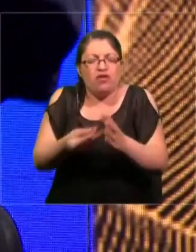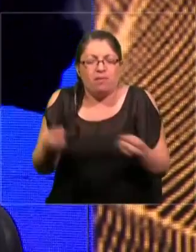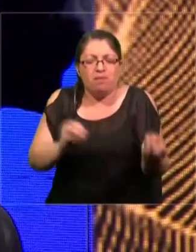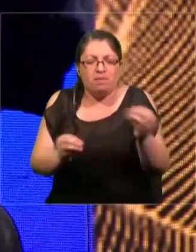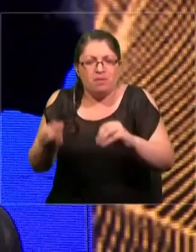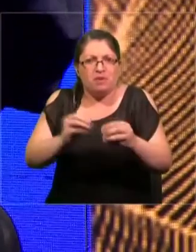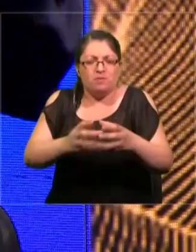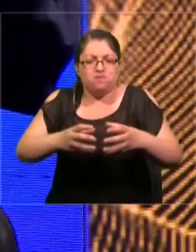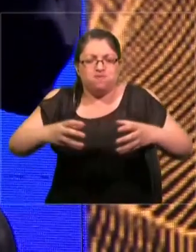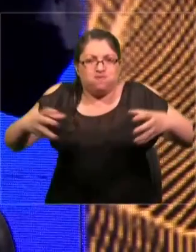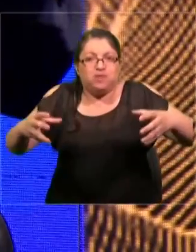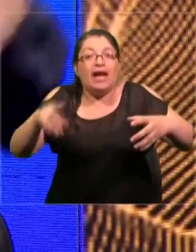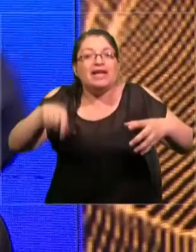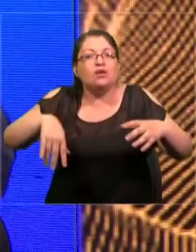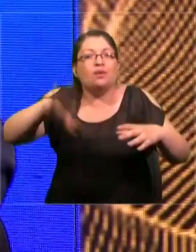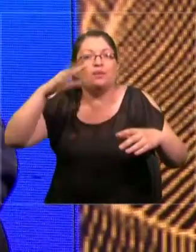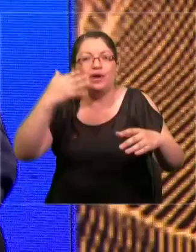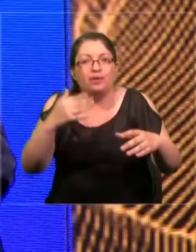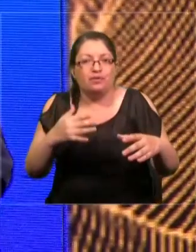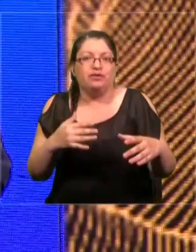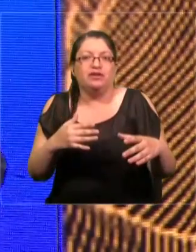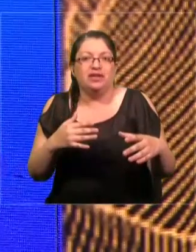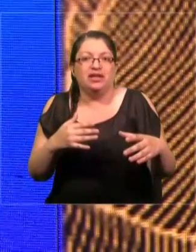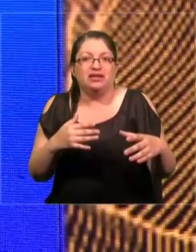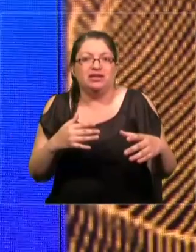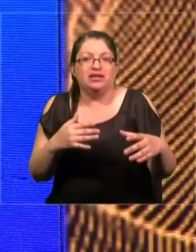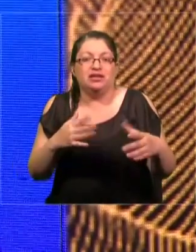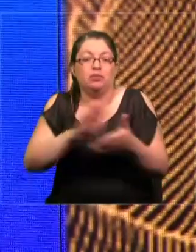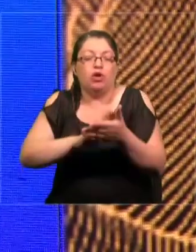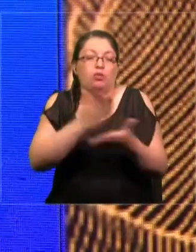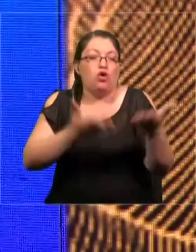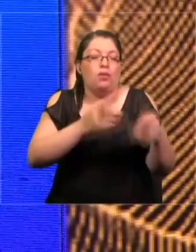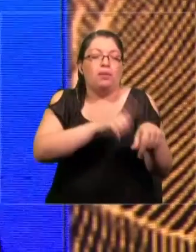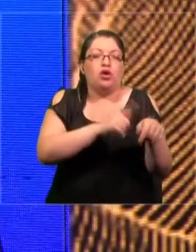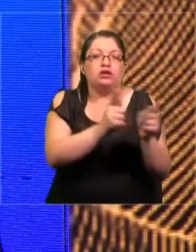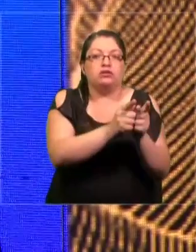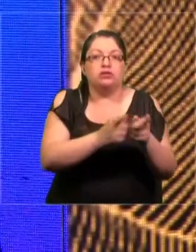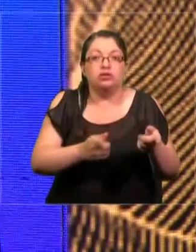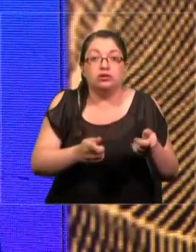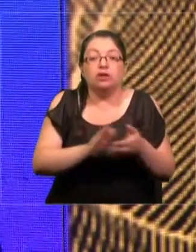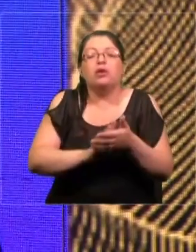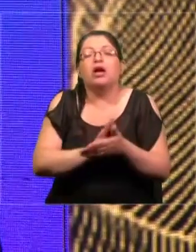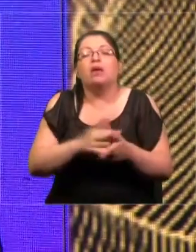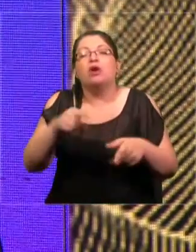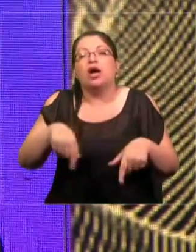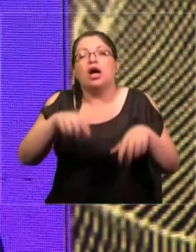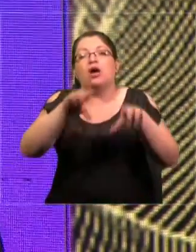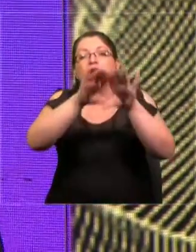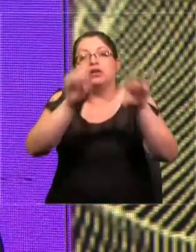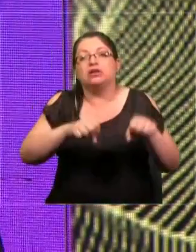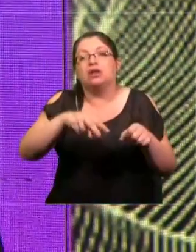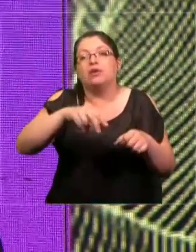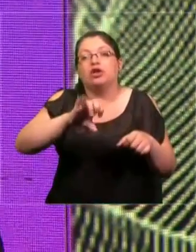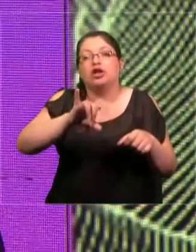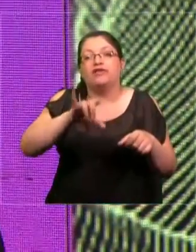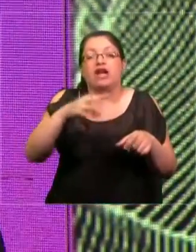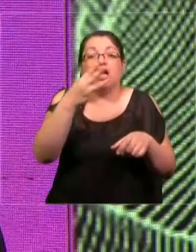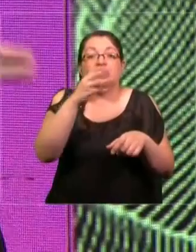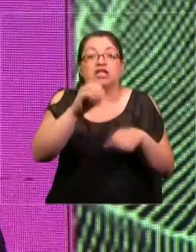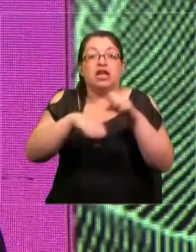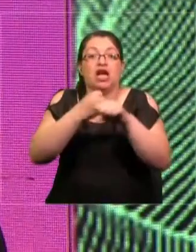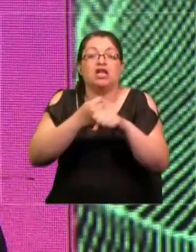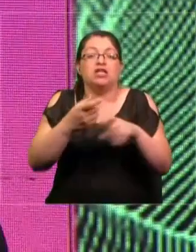tan importante o más importante que el del tiempo corto. Que haya explotado el modelo neoliberal de 30 años a